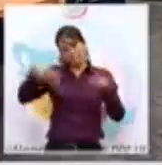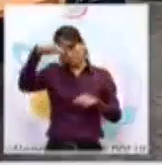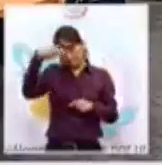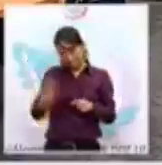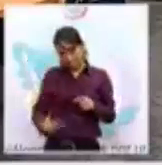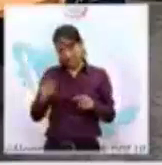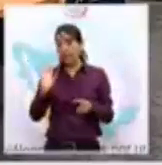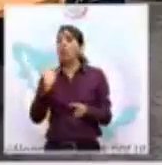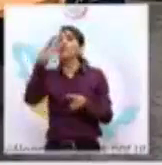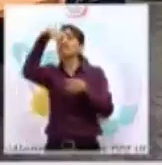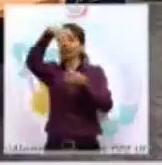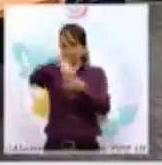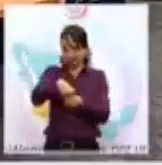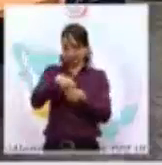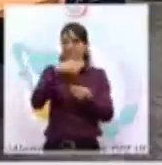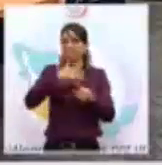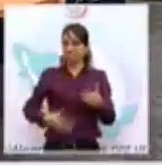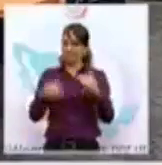todo